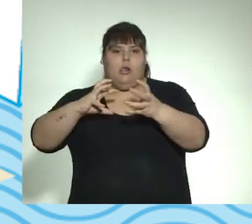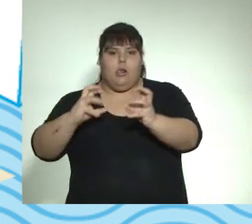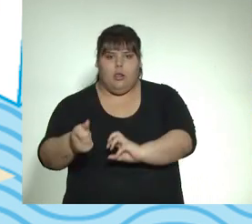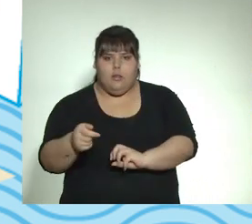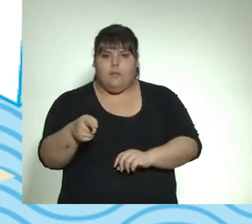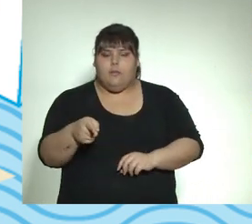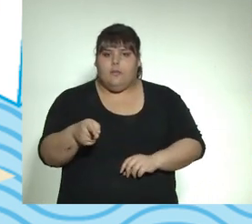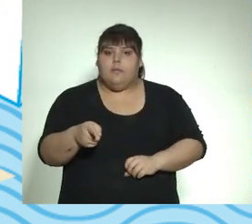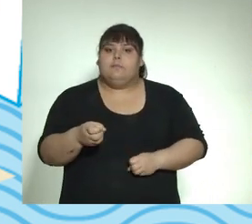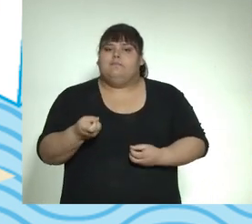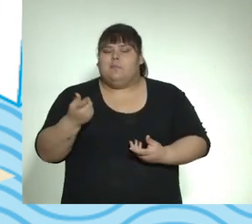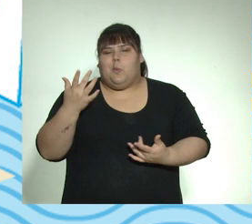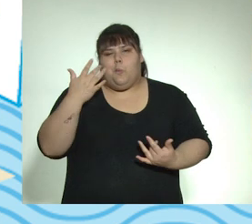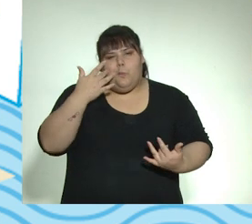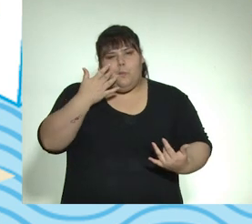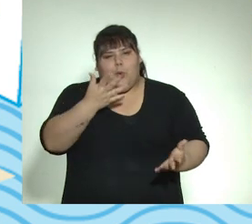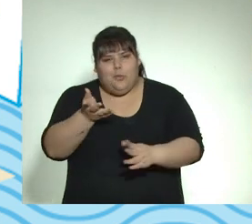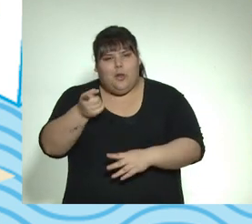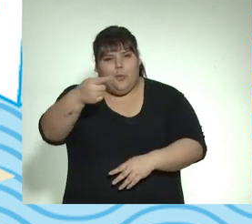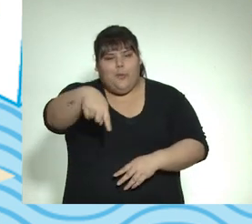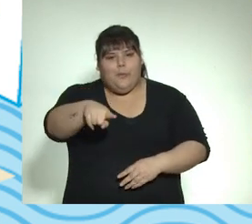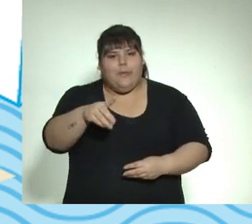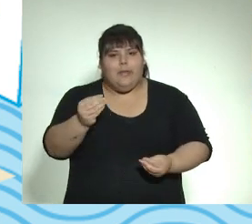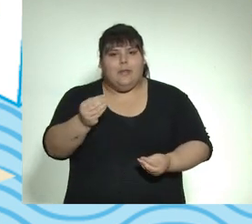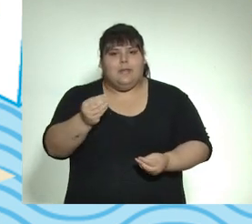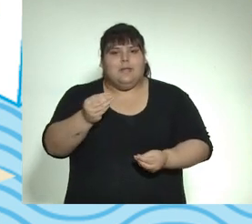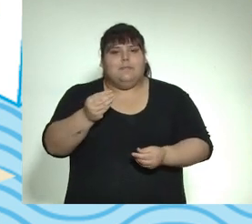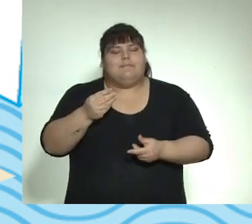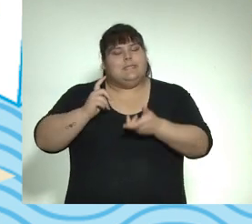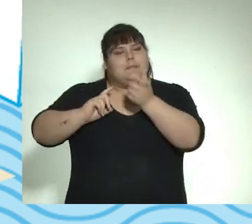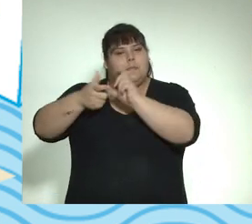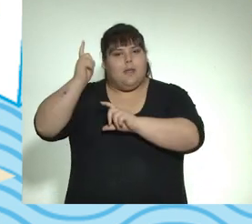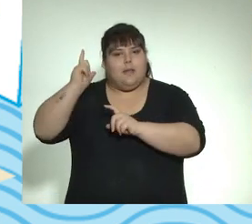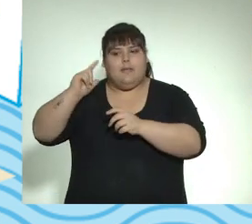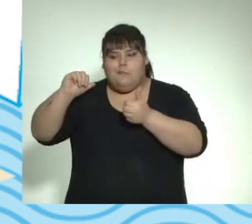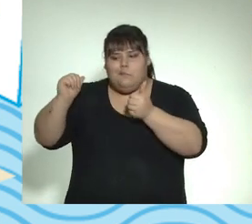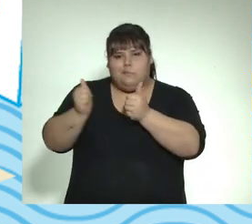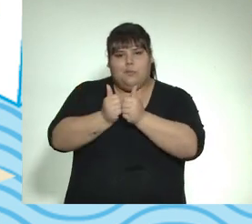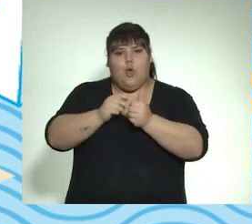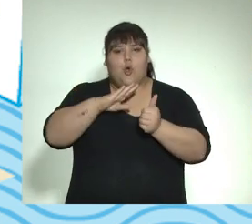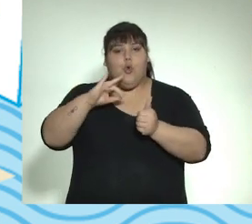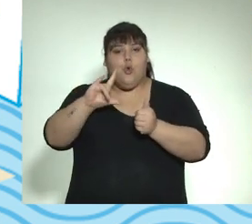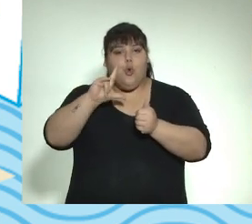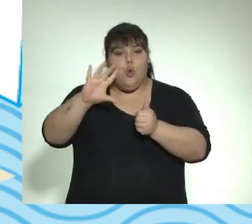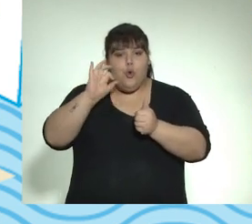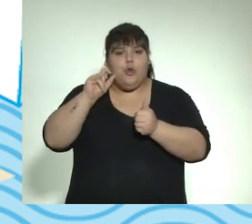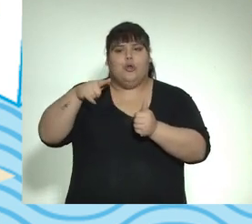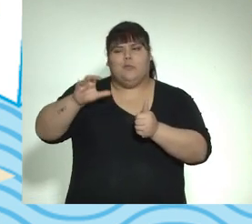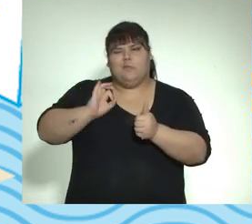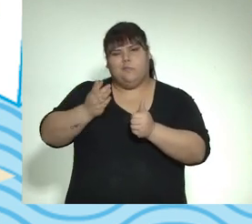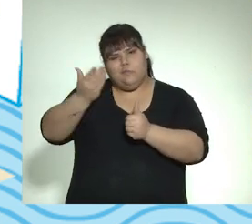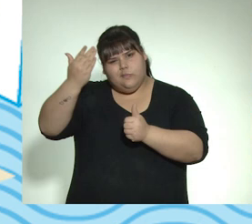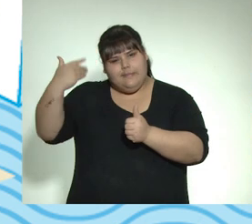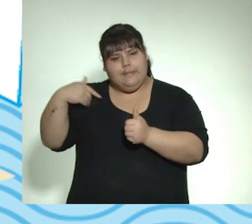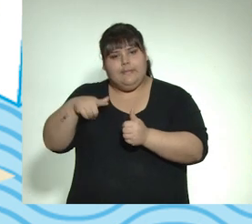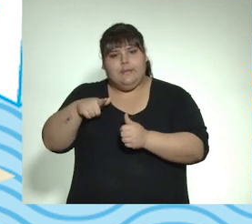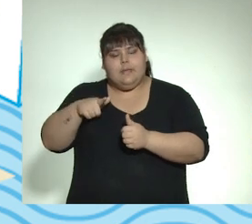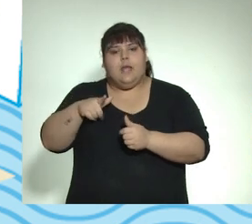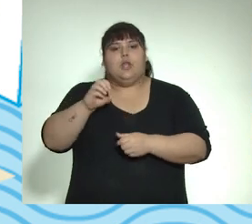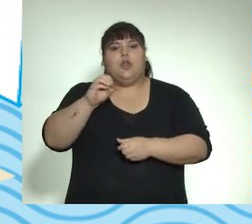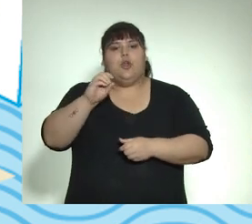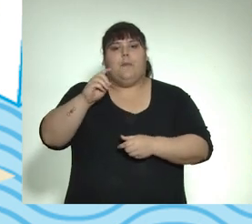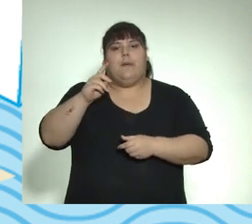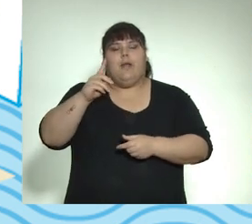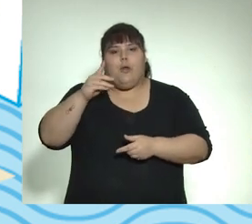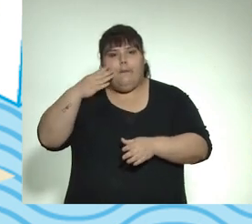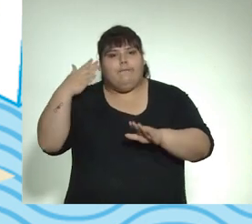modificado. Queremos compartir con ustedes ahora una experiencia realizada junto a Julio Gómez hace ya unos años, que se